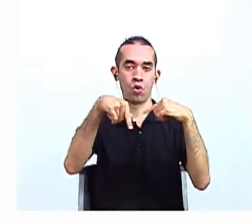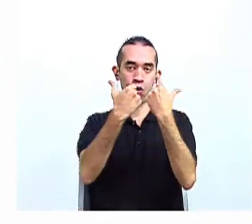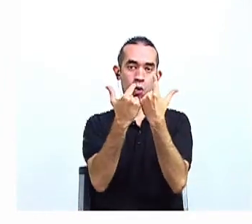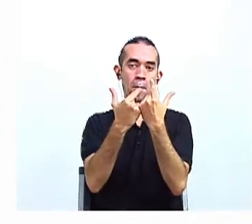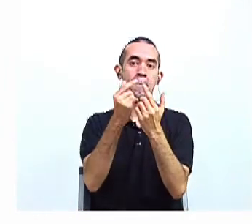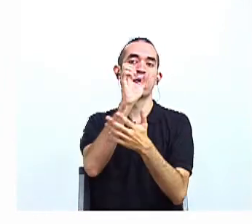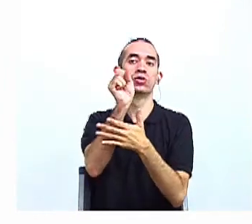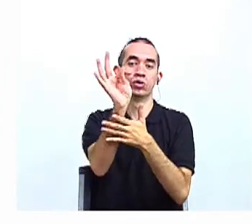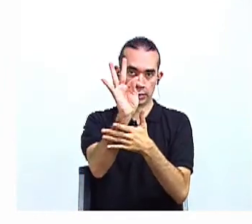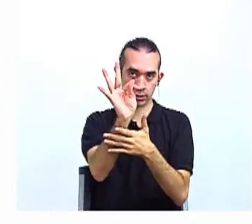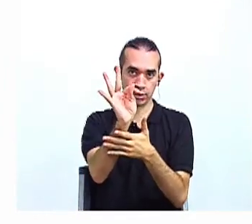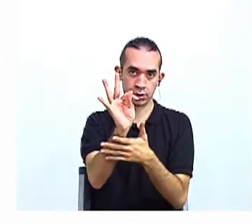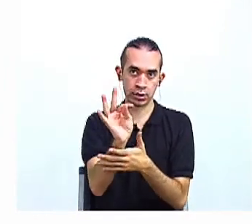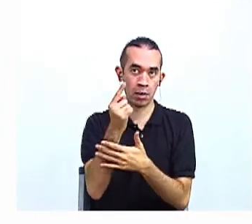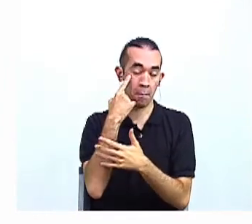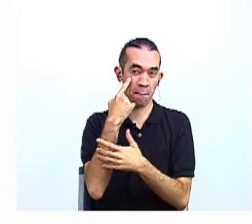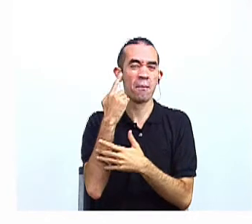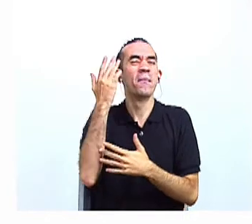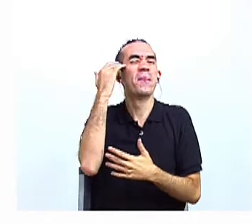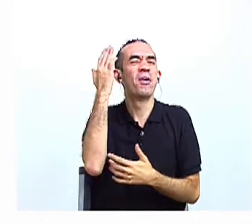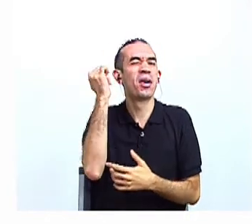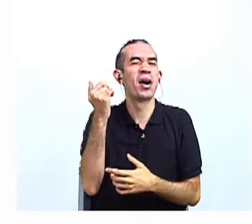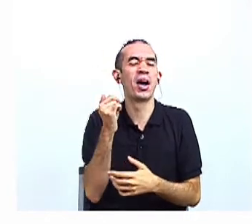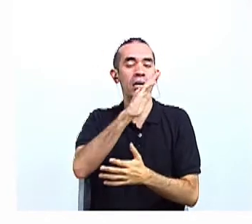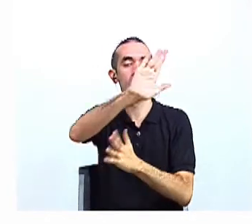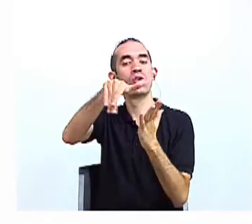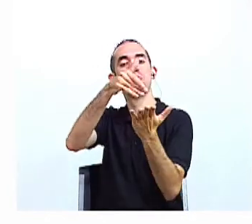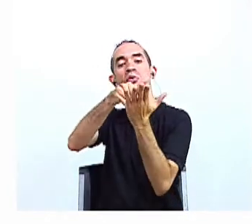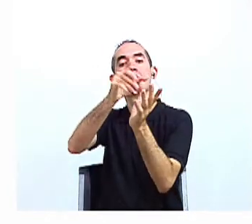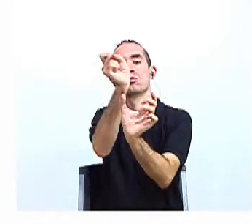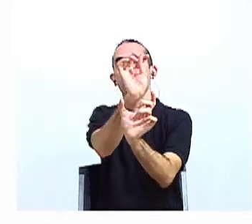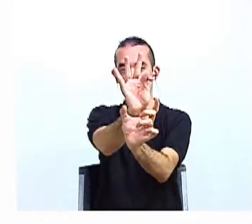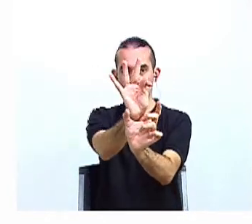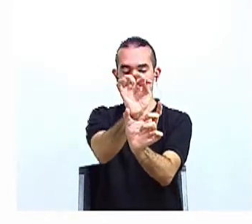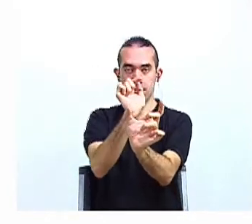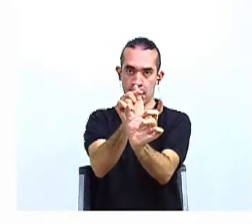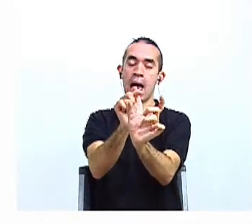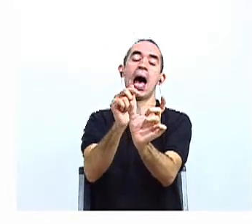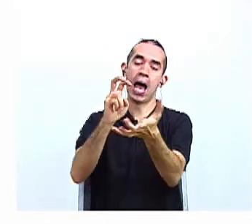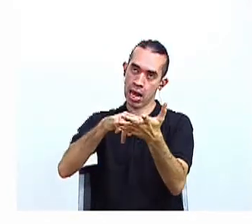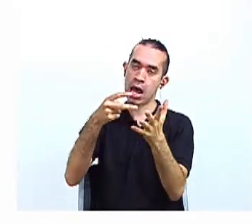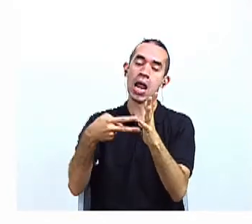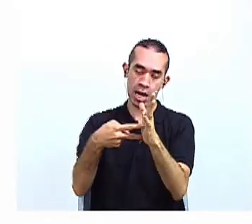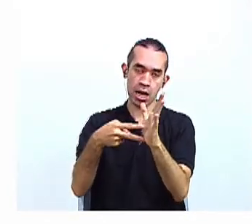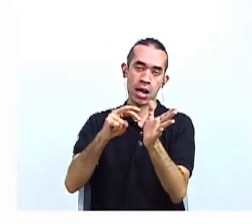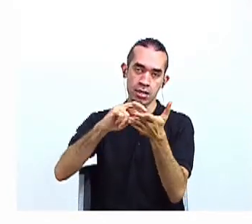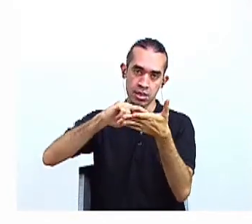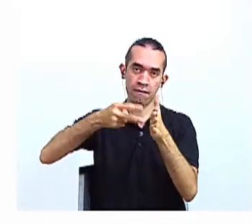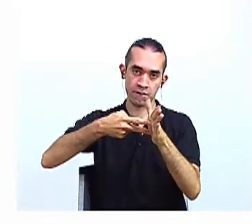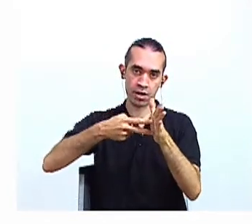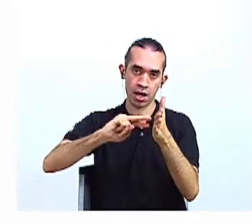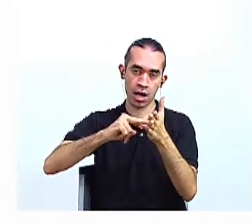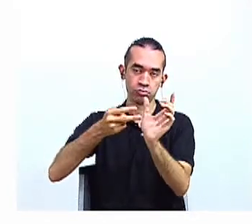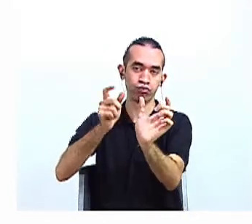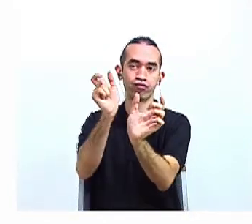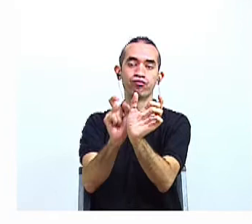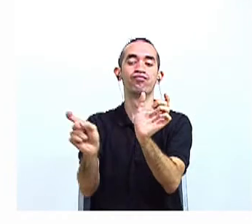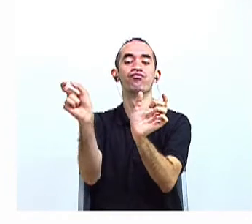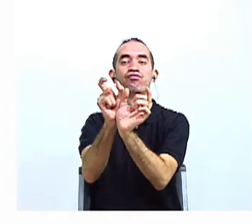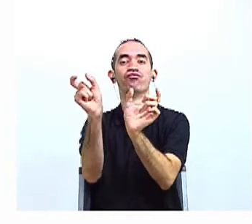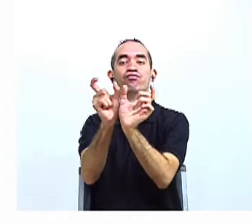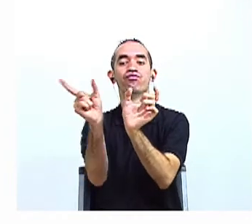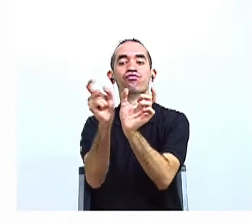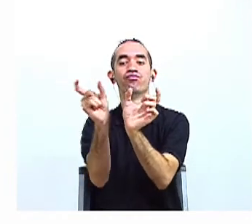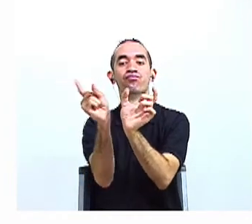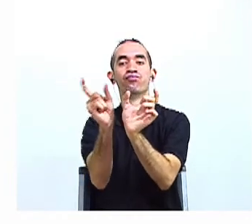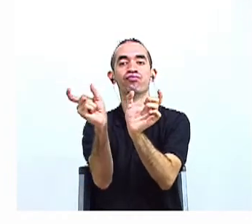nominal cuando encontremos un sustantivo como núcleo. Este núcleo va a estar acompañado por modificadores